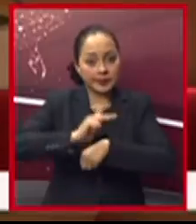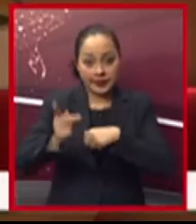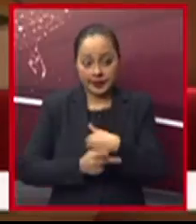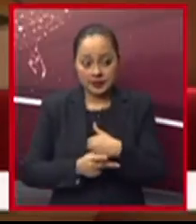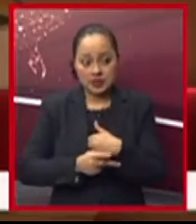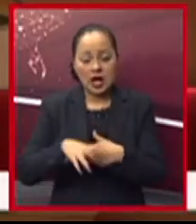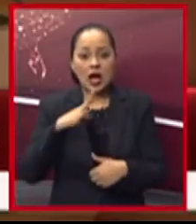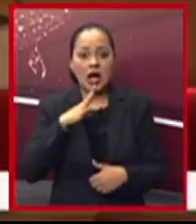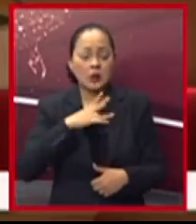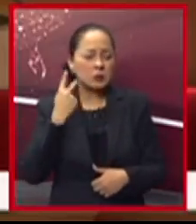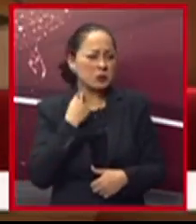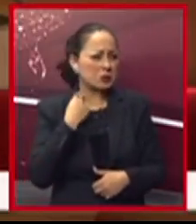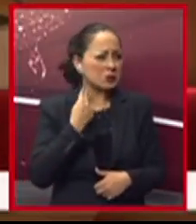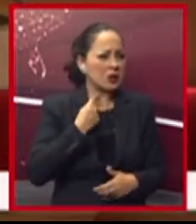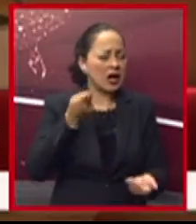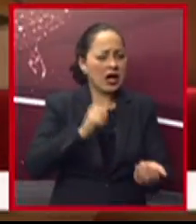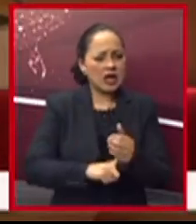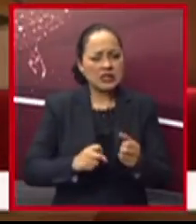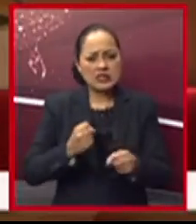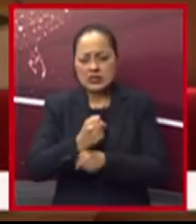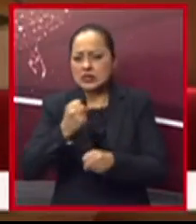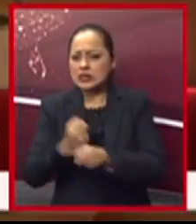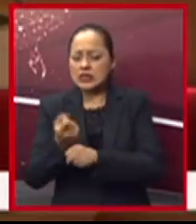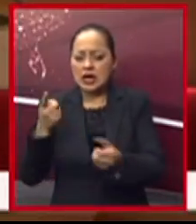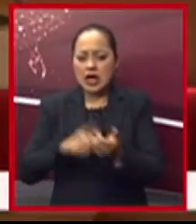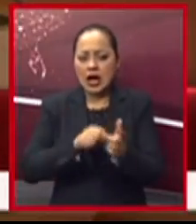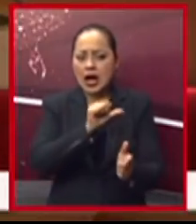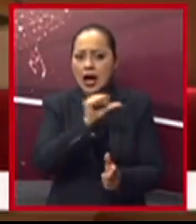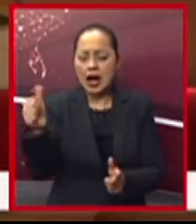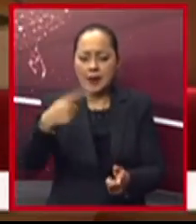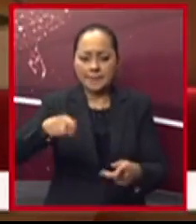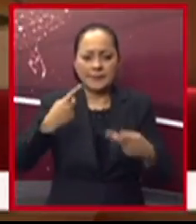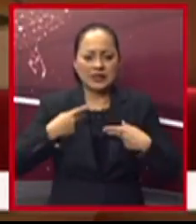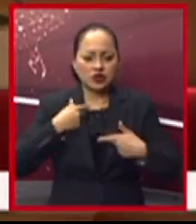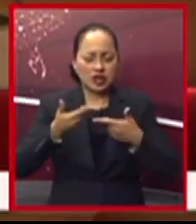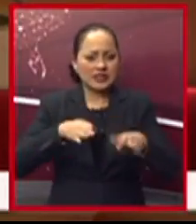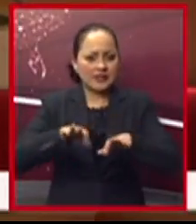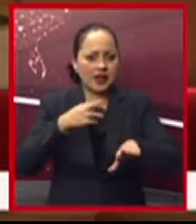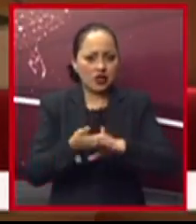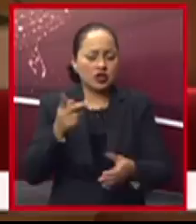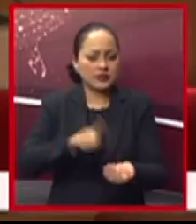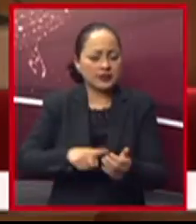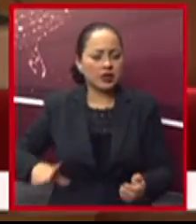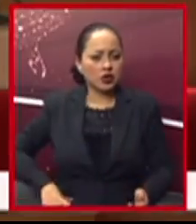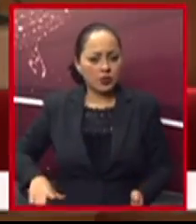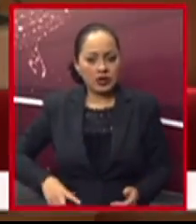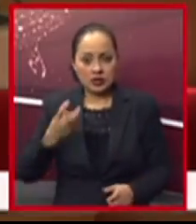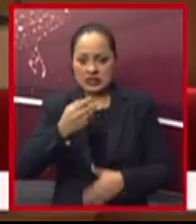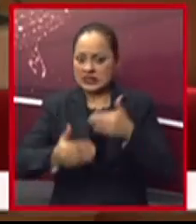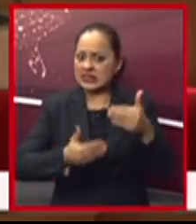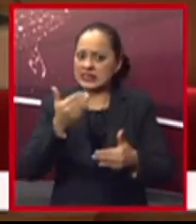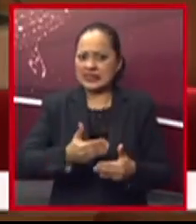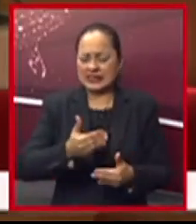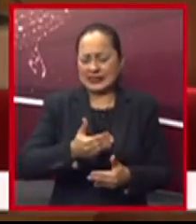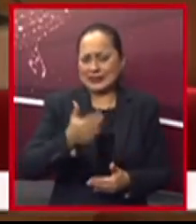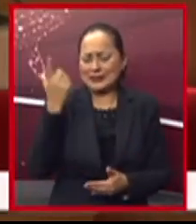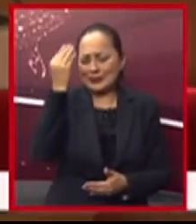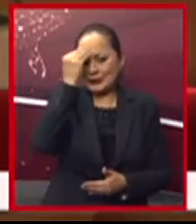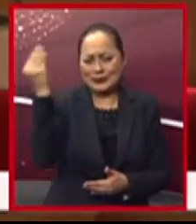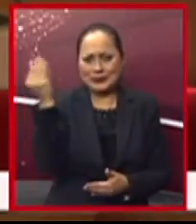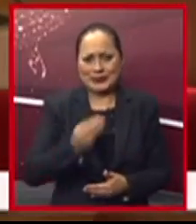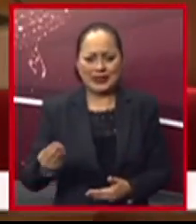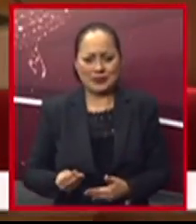Los asesinatos y casos de violencia dirigidos a servidores públicos han alcanzado niveles